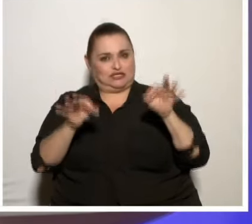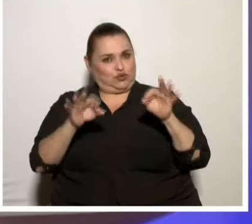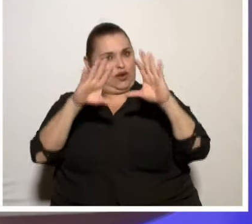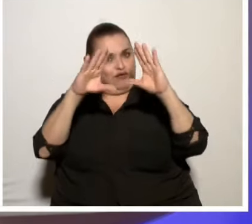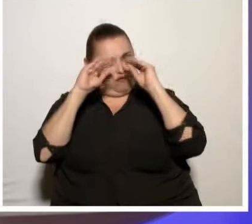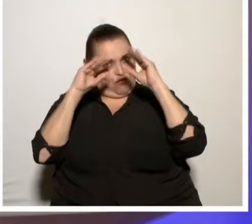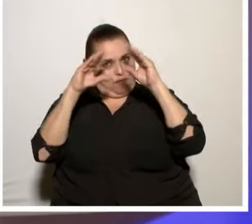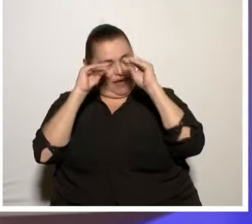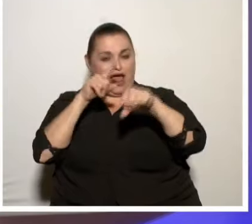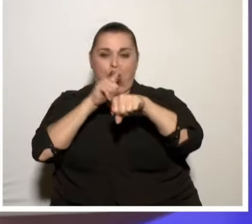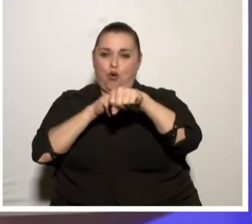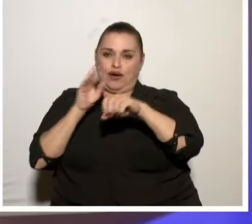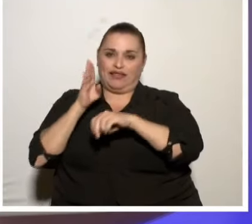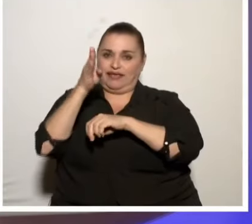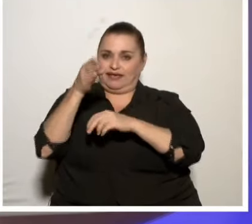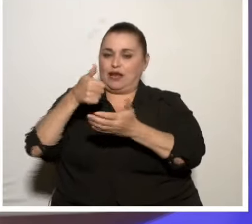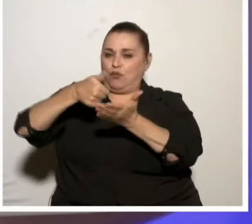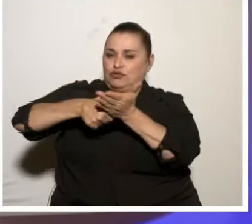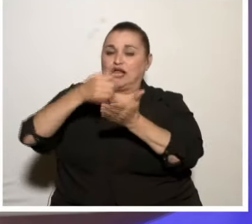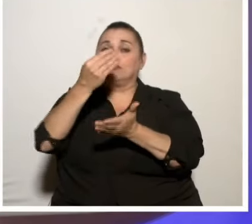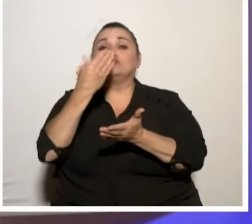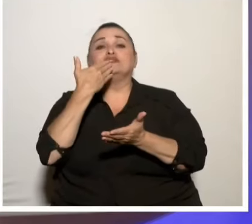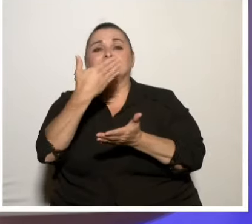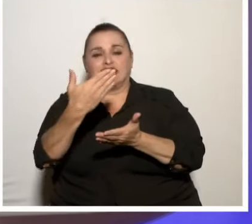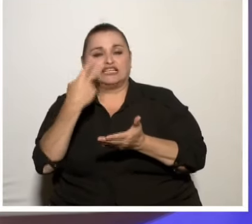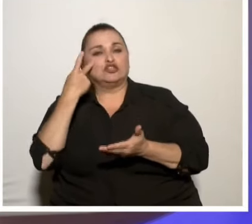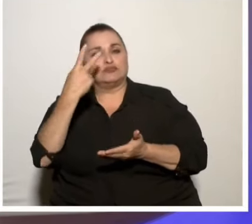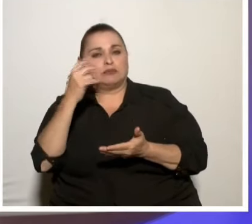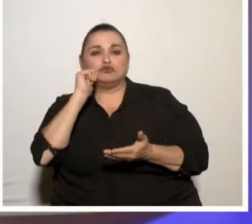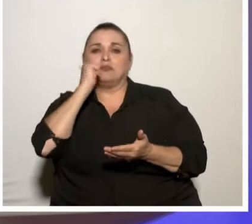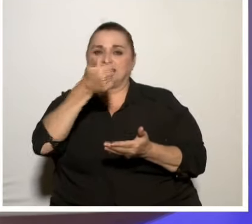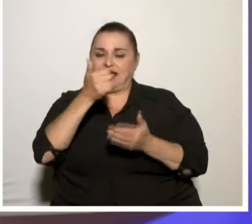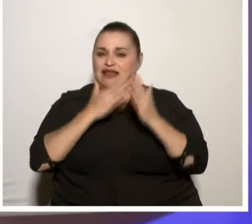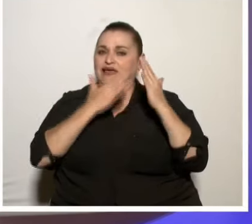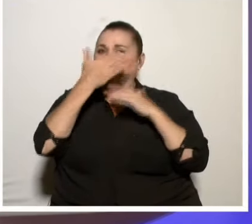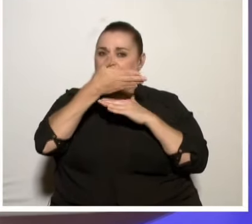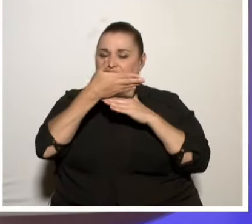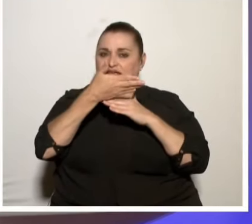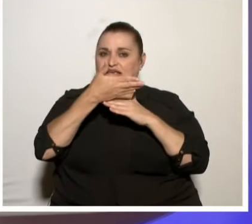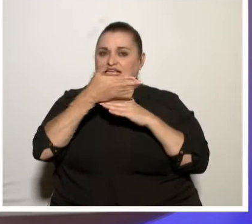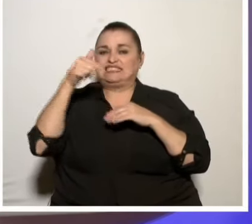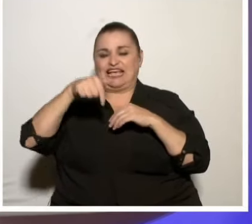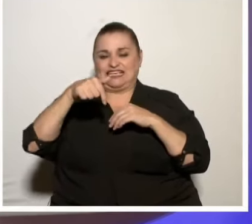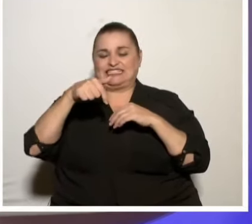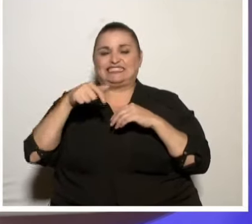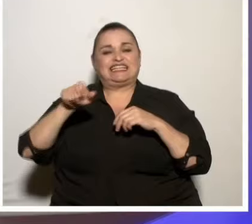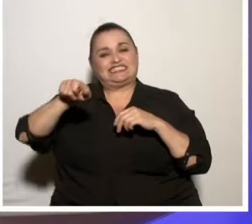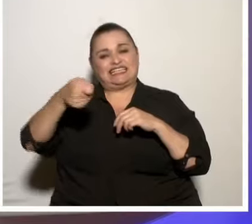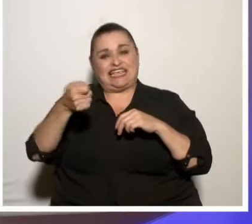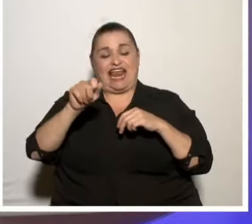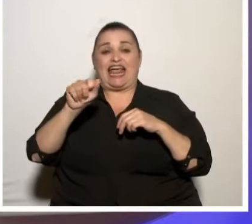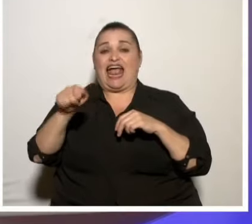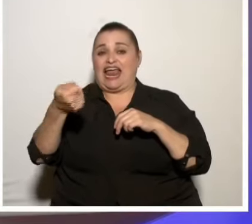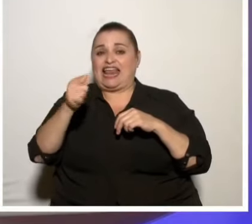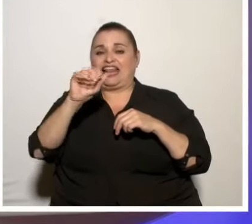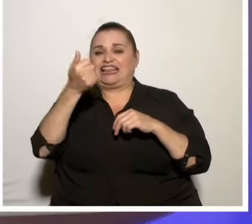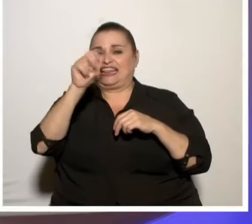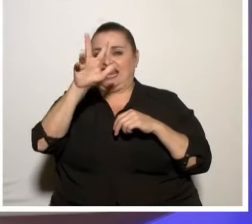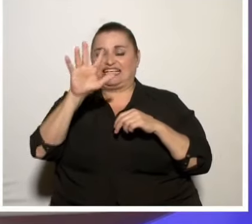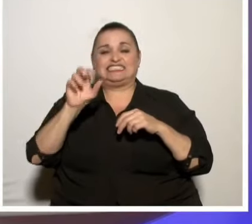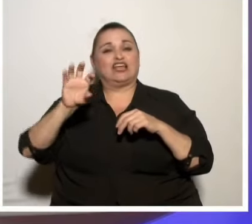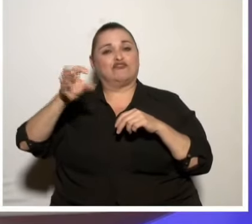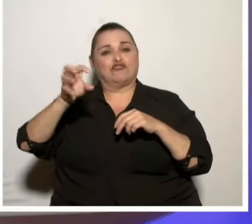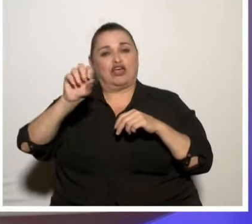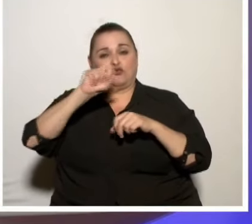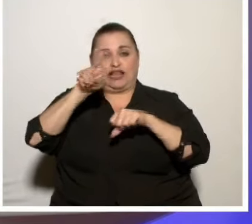informada a la hora de votar. Muchísimas gracias. Nos vemos mañana a través de esta señal de Canal 13, de Radio Nacional y de